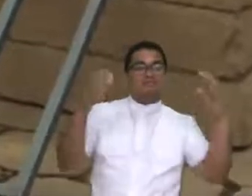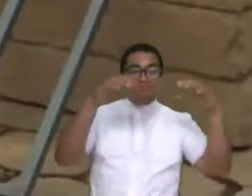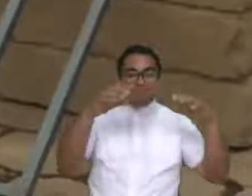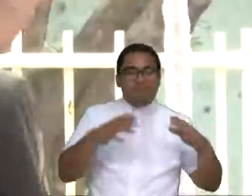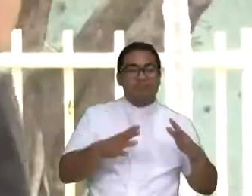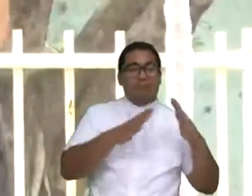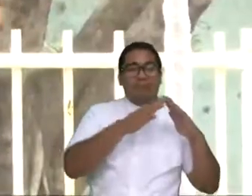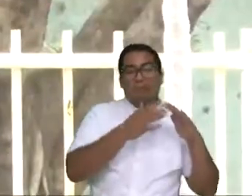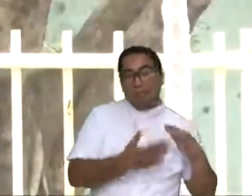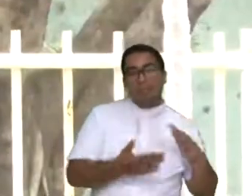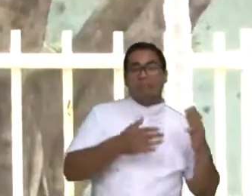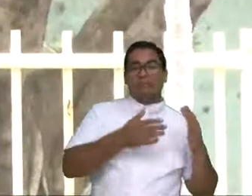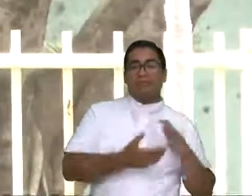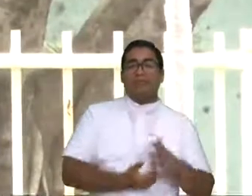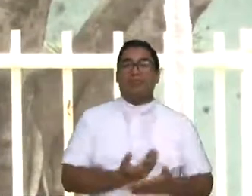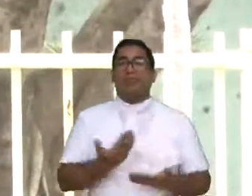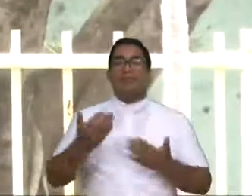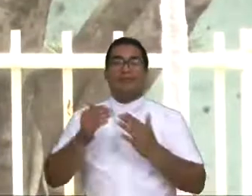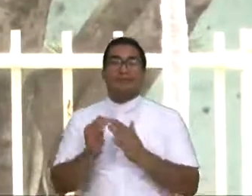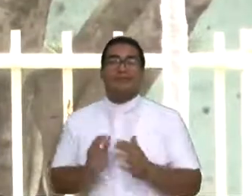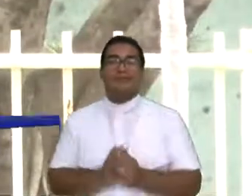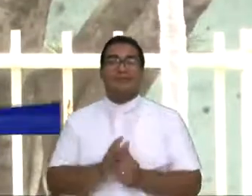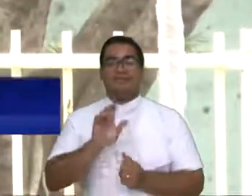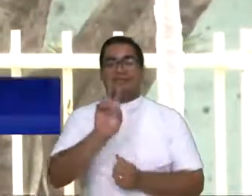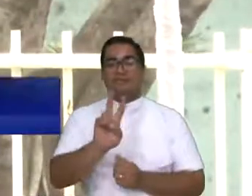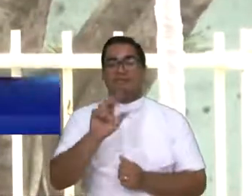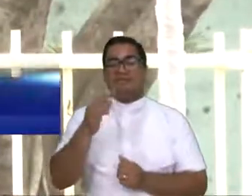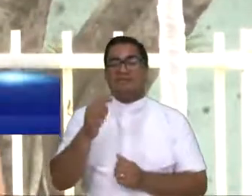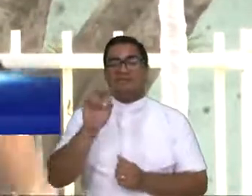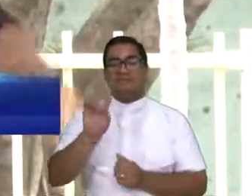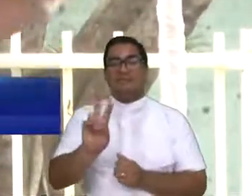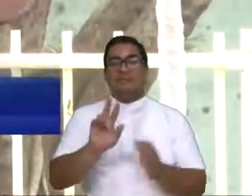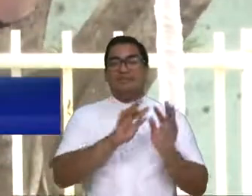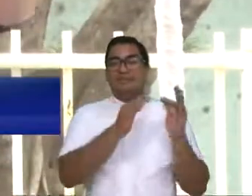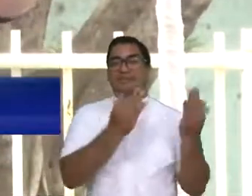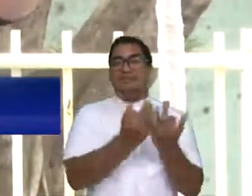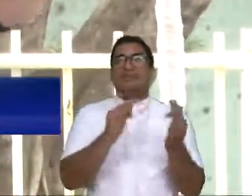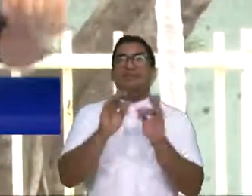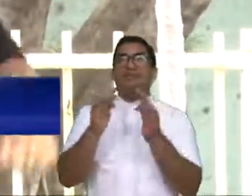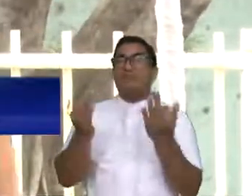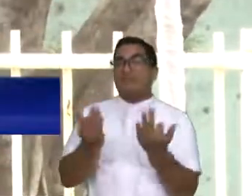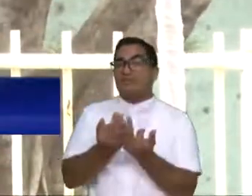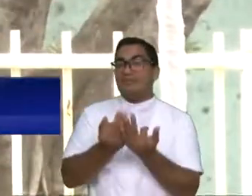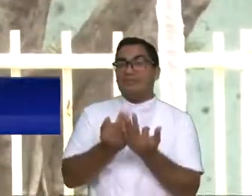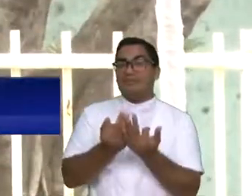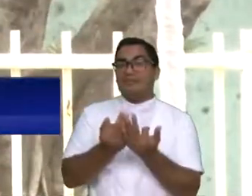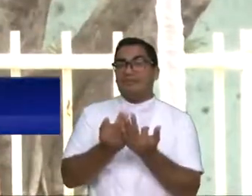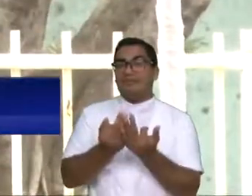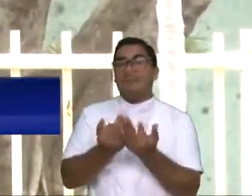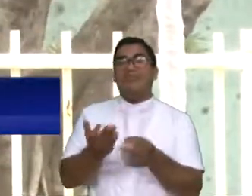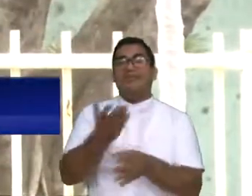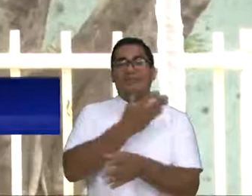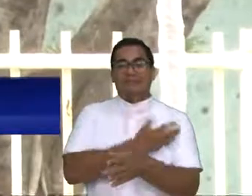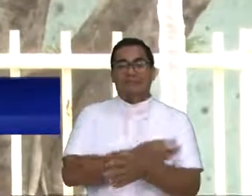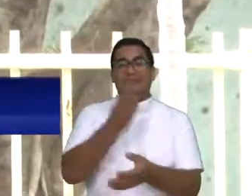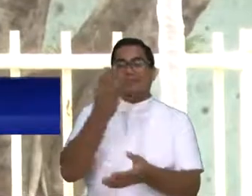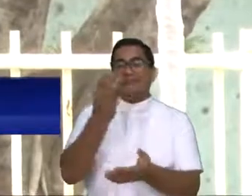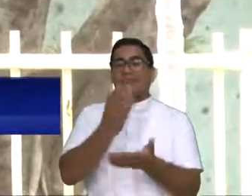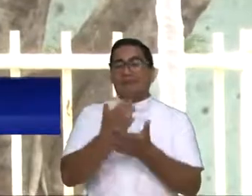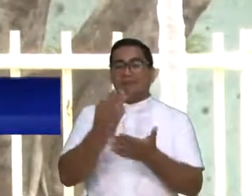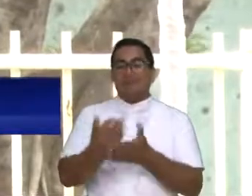naturales. Son 272 familias en estos tres desembolsos que nos han